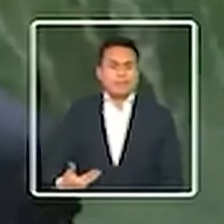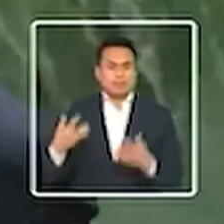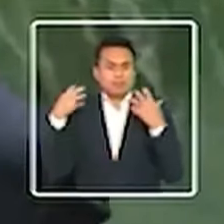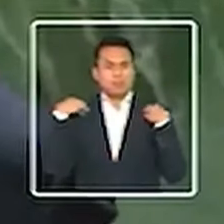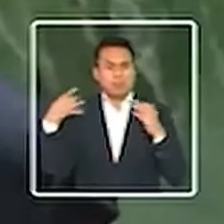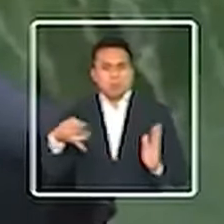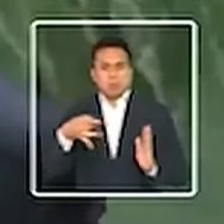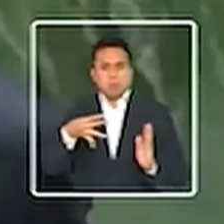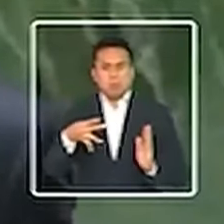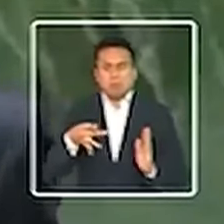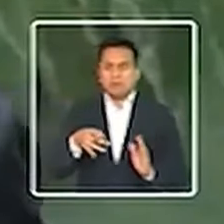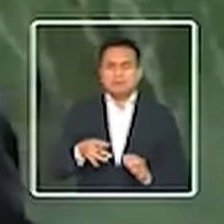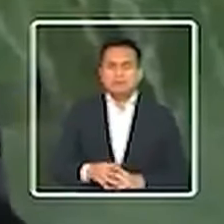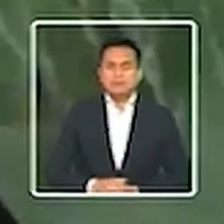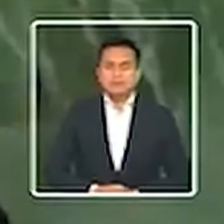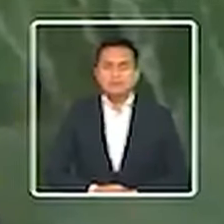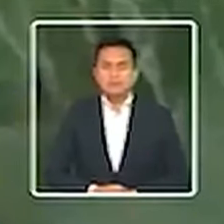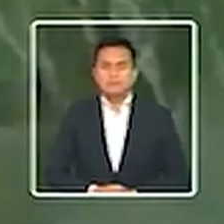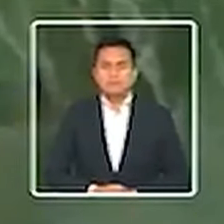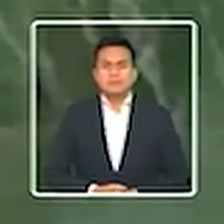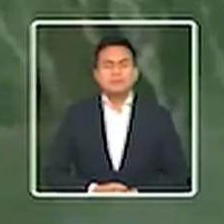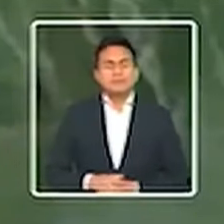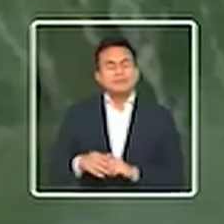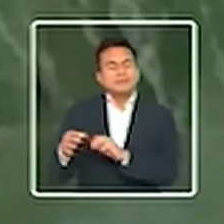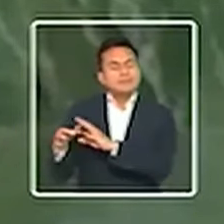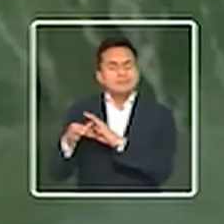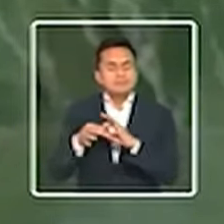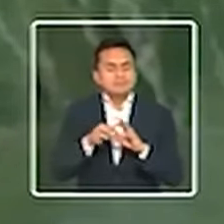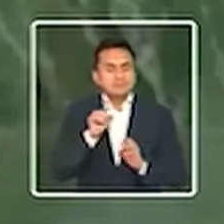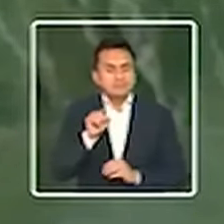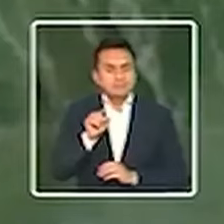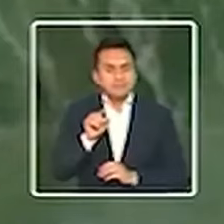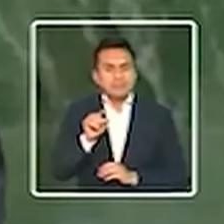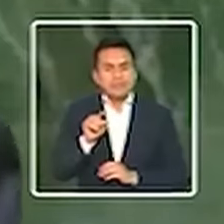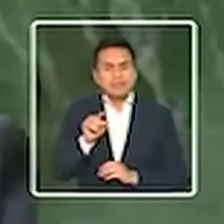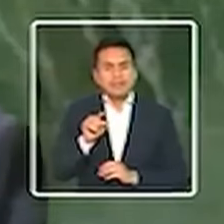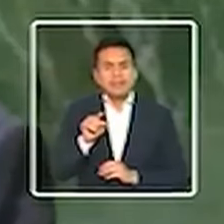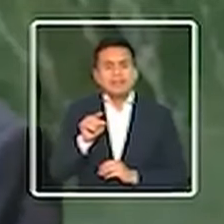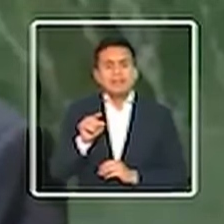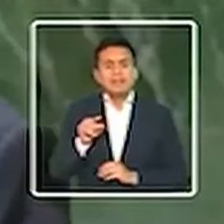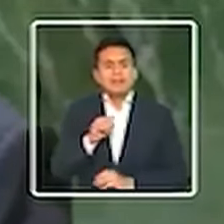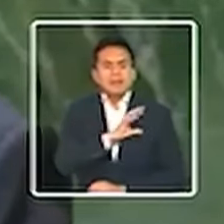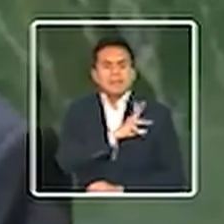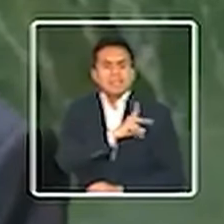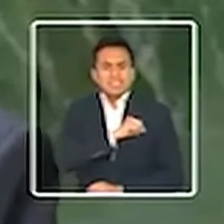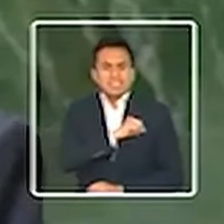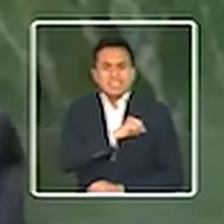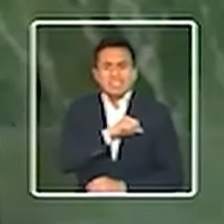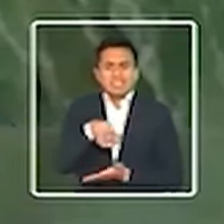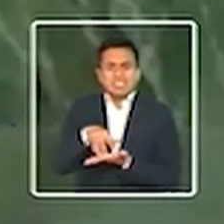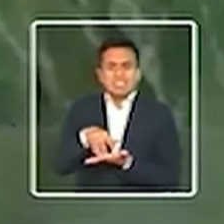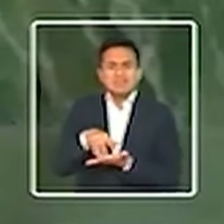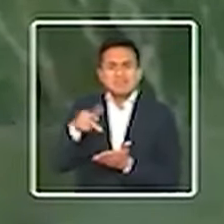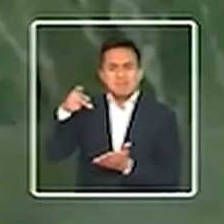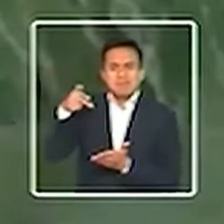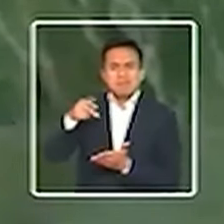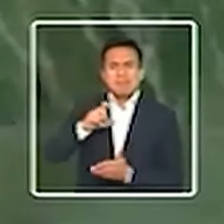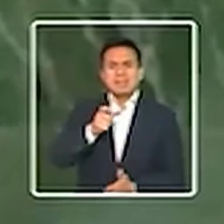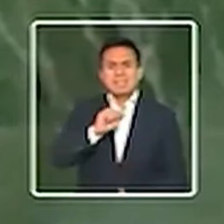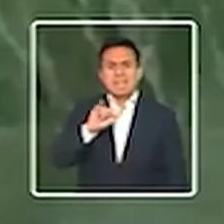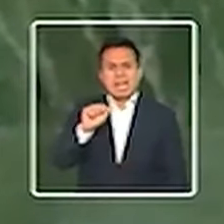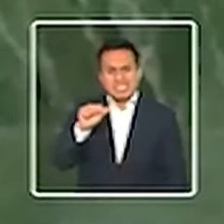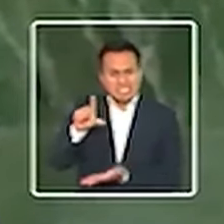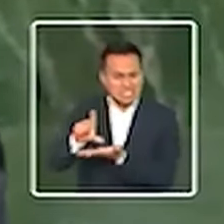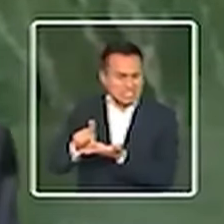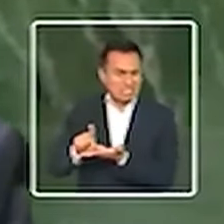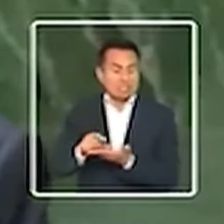que lo vulnere. Y es que la adolescente palestina asesinada en Gaza,